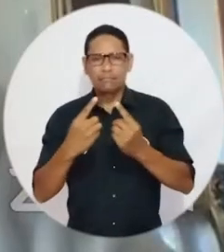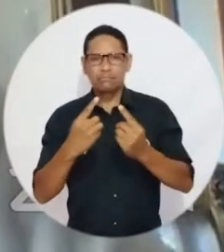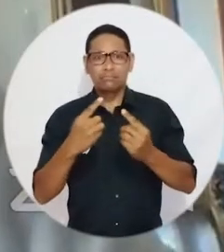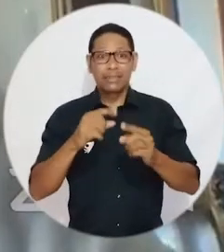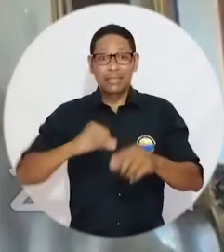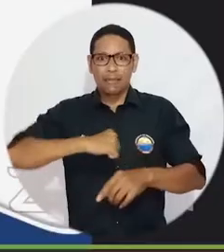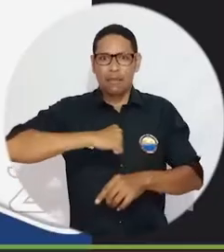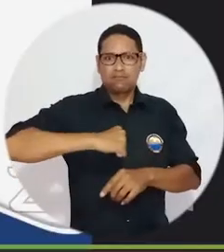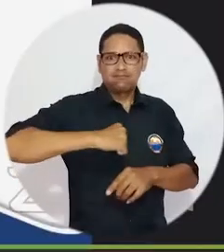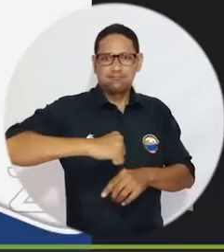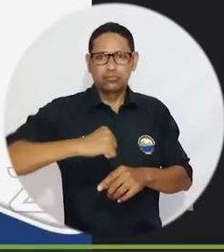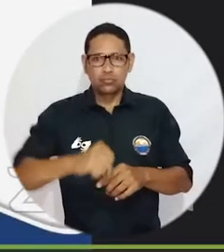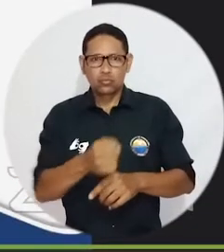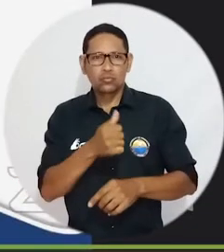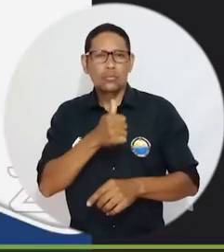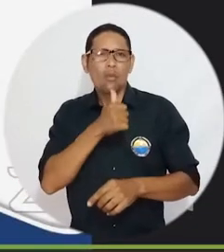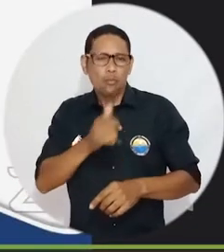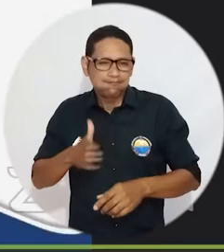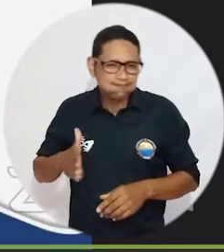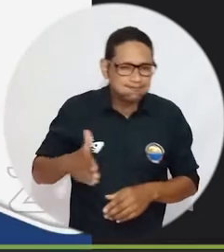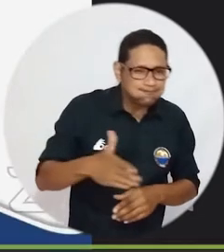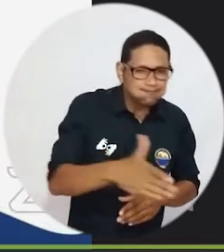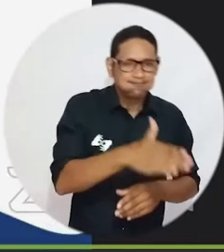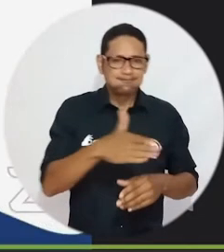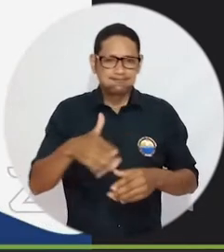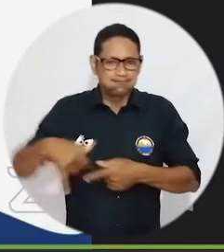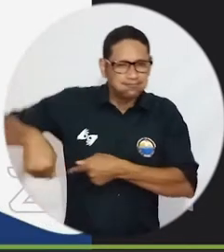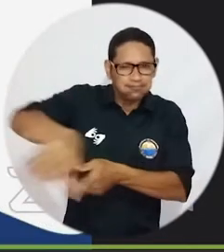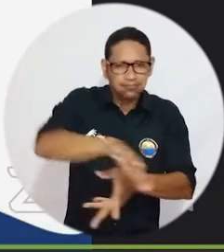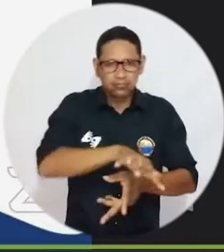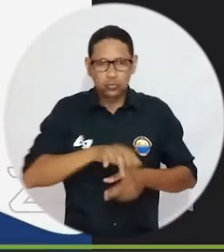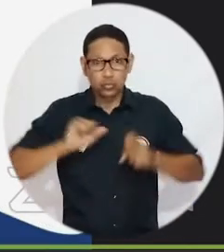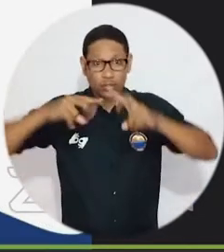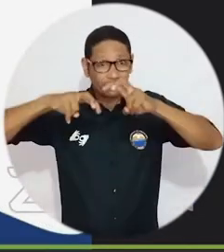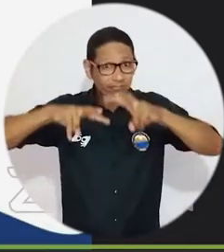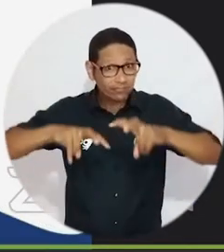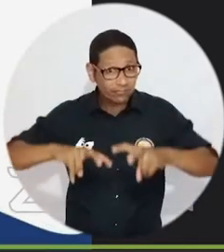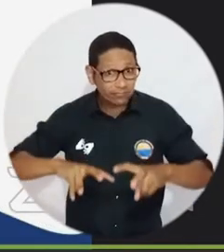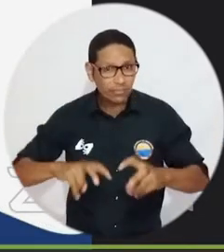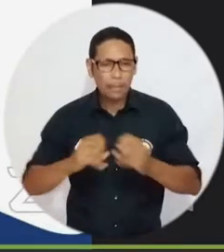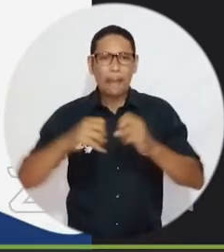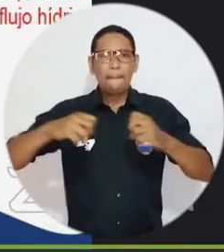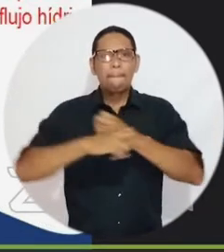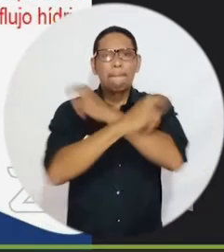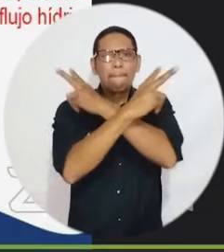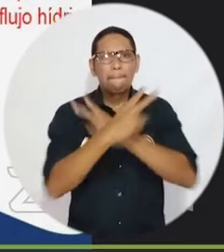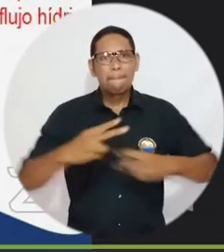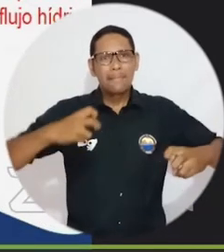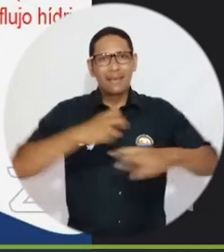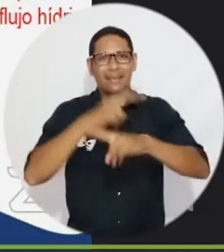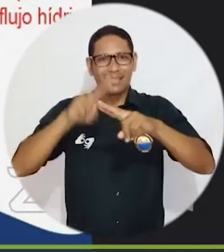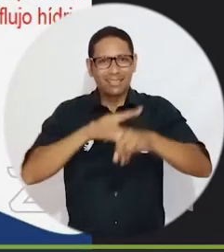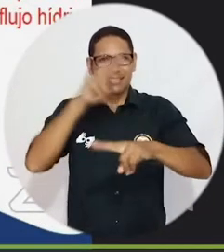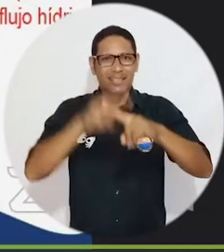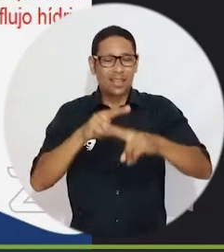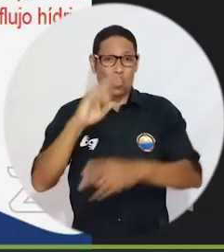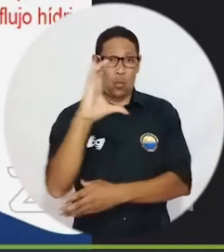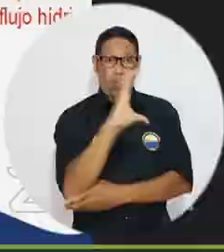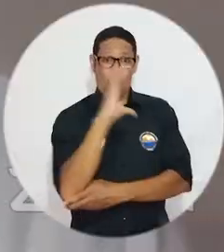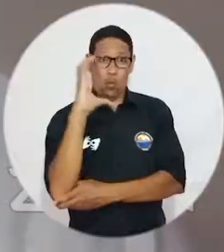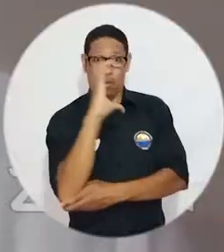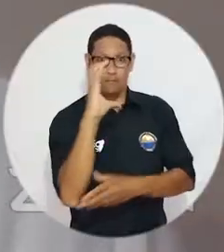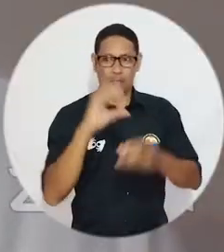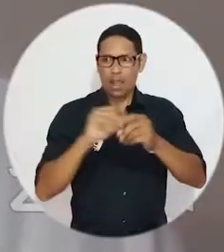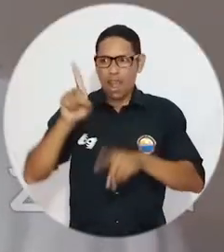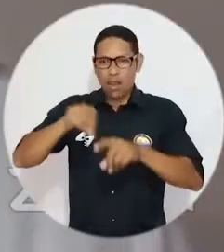con la participación de la Autoridad Nacional de Acuicultura y Pesca, el Instituto de Investigaciones Marinas y Costeras, Parques Nacionales Naturales de Colombia